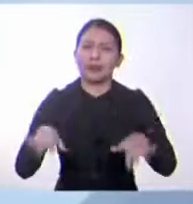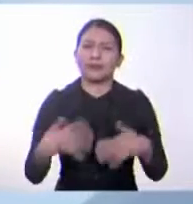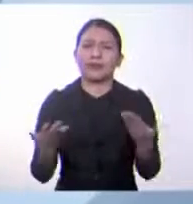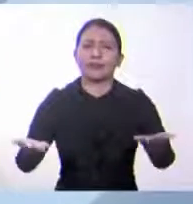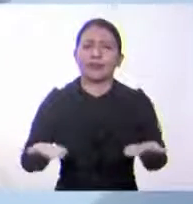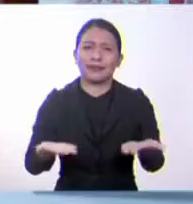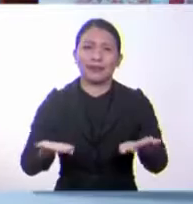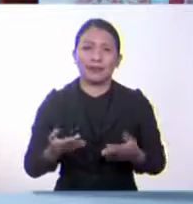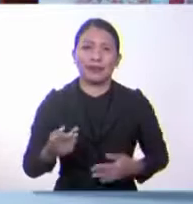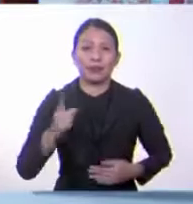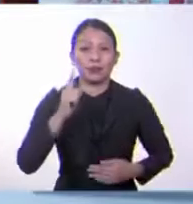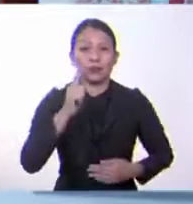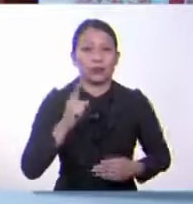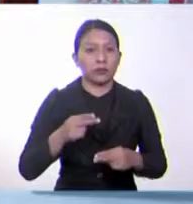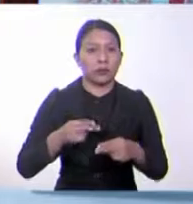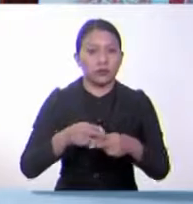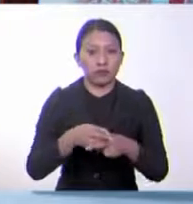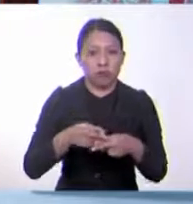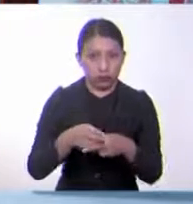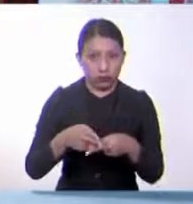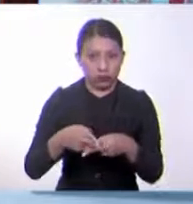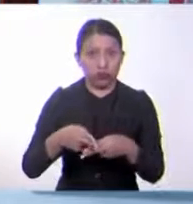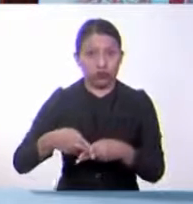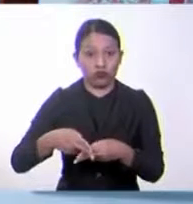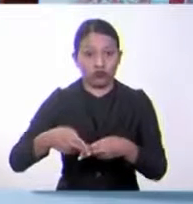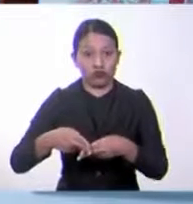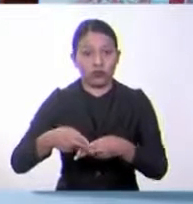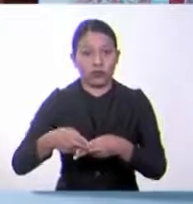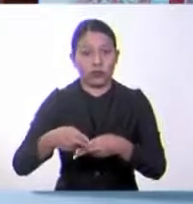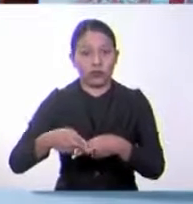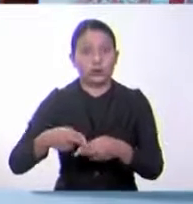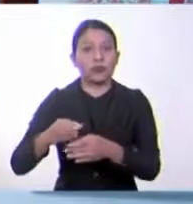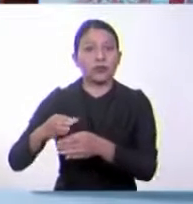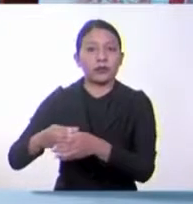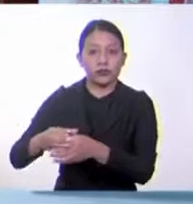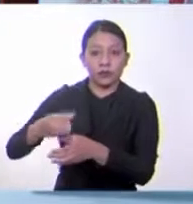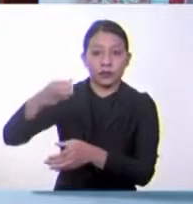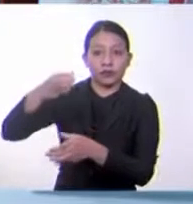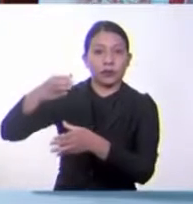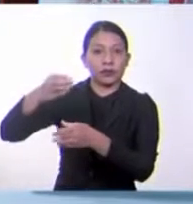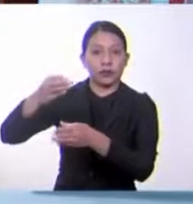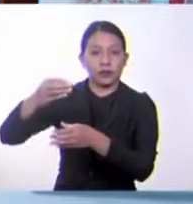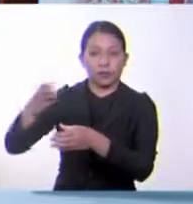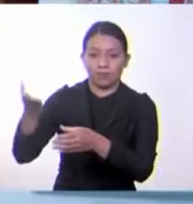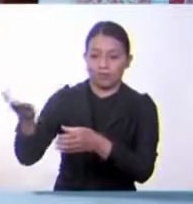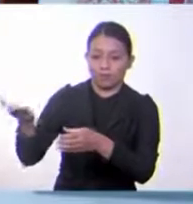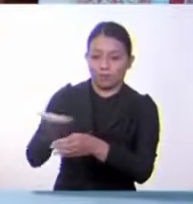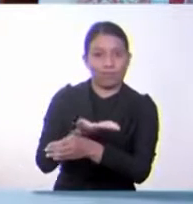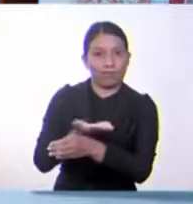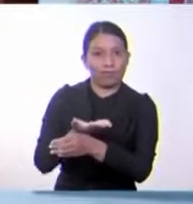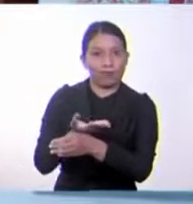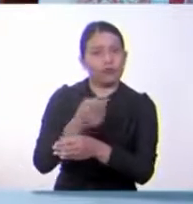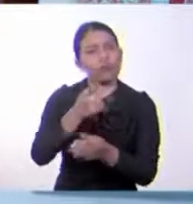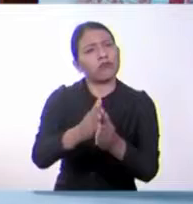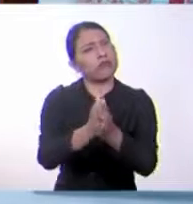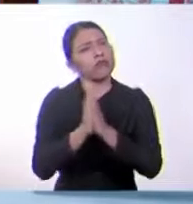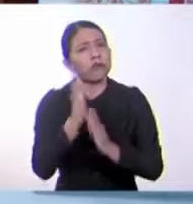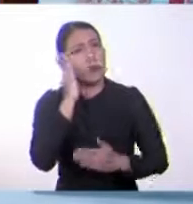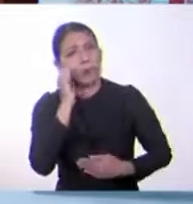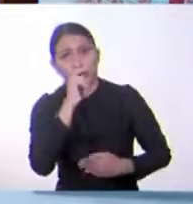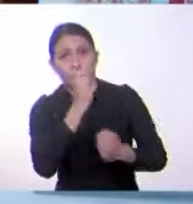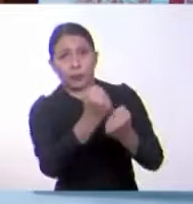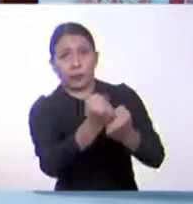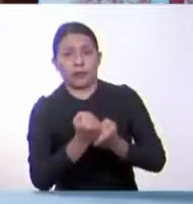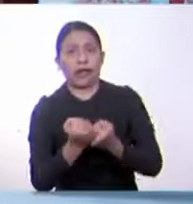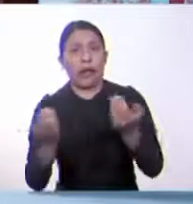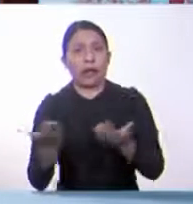una navaja o con un cuchillo cortaremos la botella por la mitad. Pídele a tus papás que te ayuden a hacer